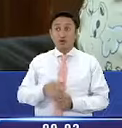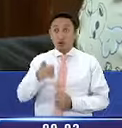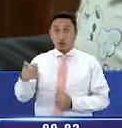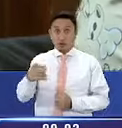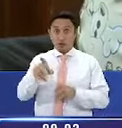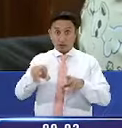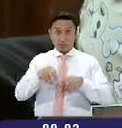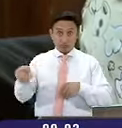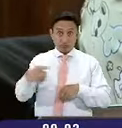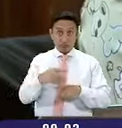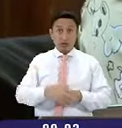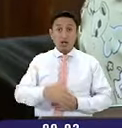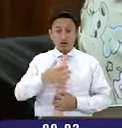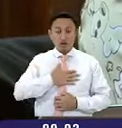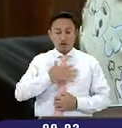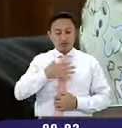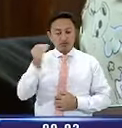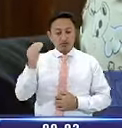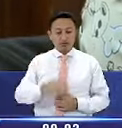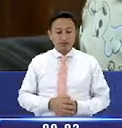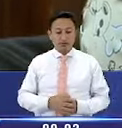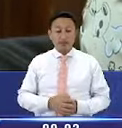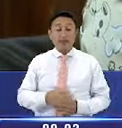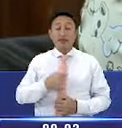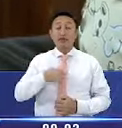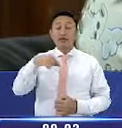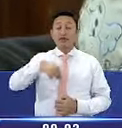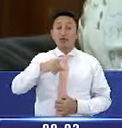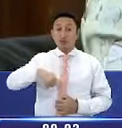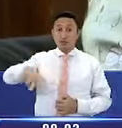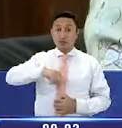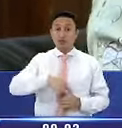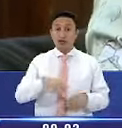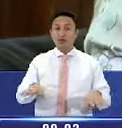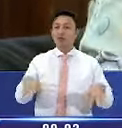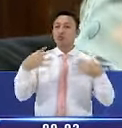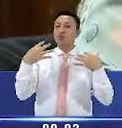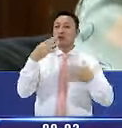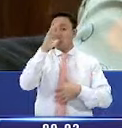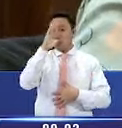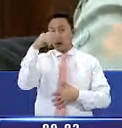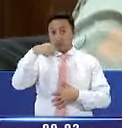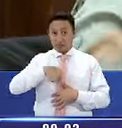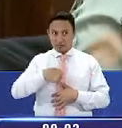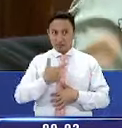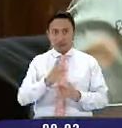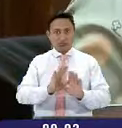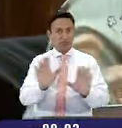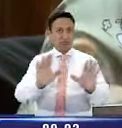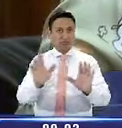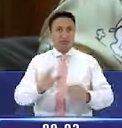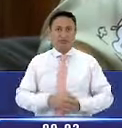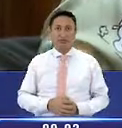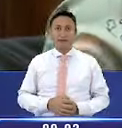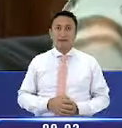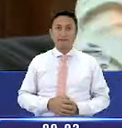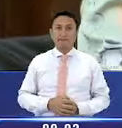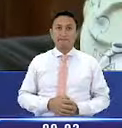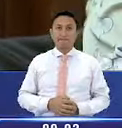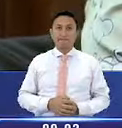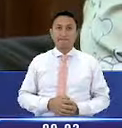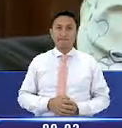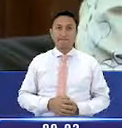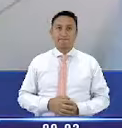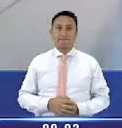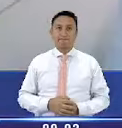esto, yo me voy a retirar, porque no voy a ser objeto ni me voy a prestar para el show que quieren hacer los políticos sobre